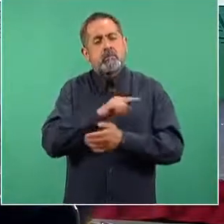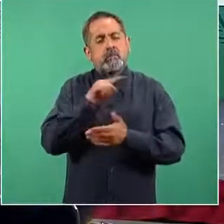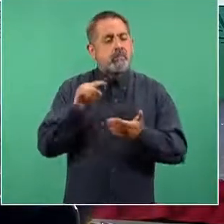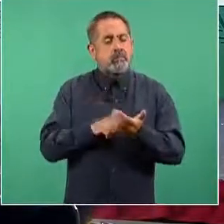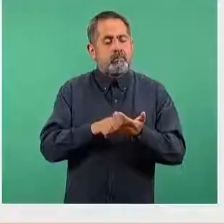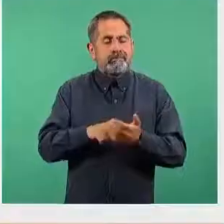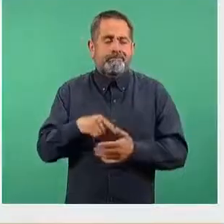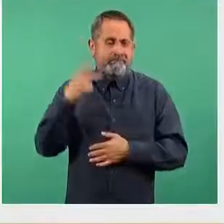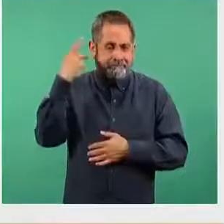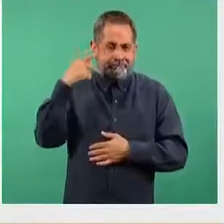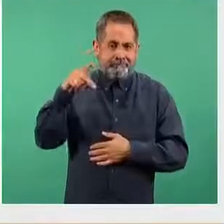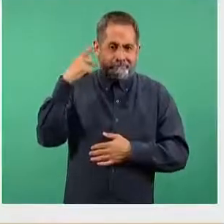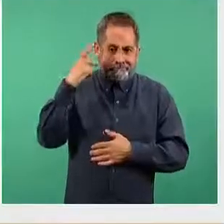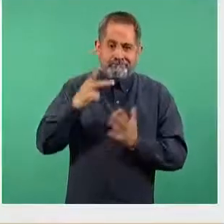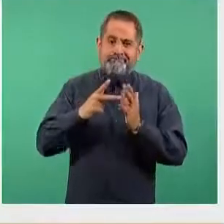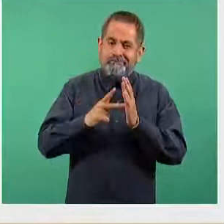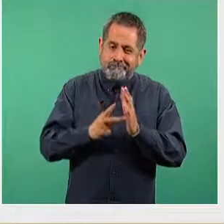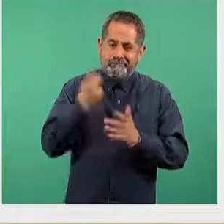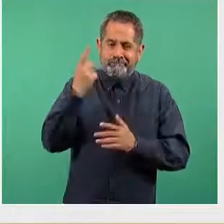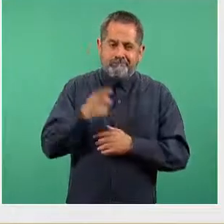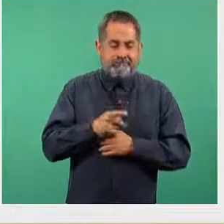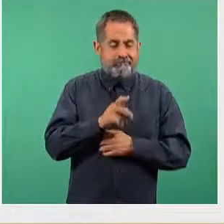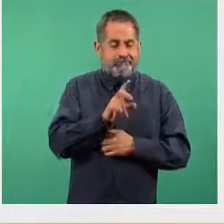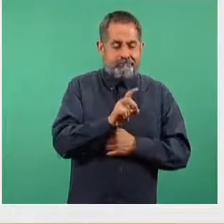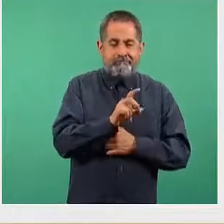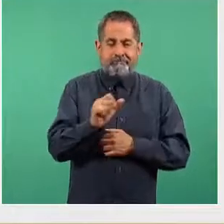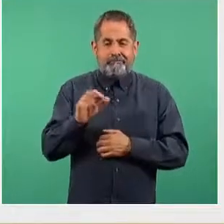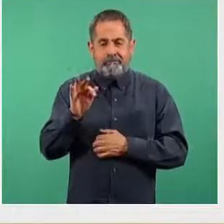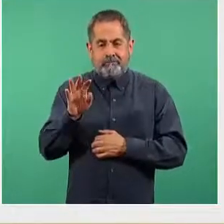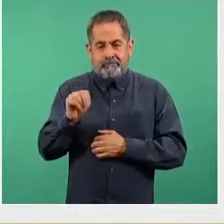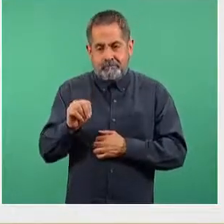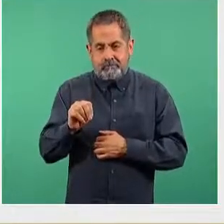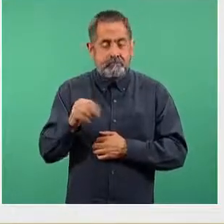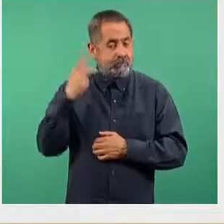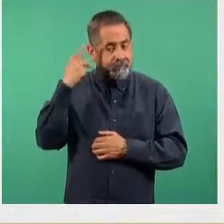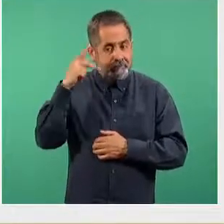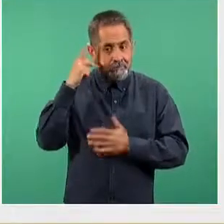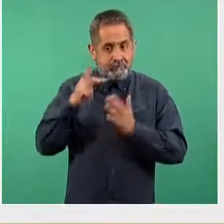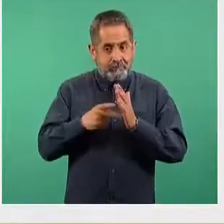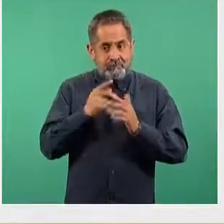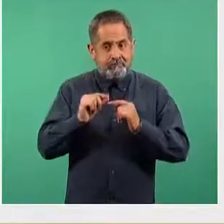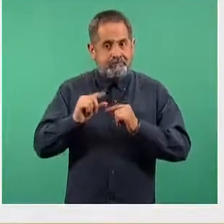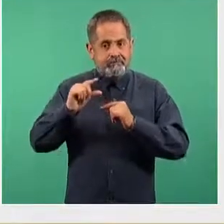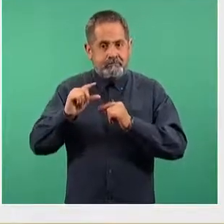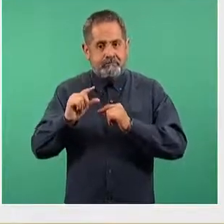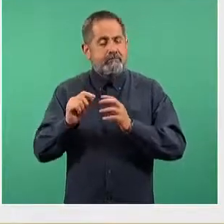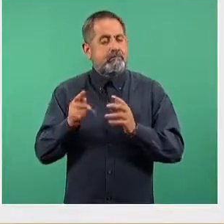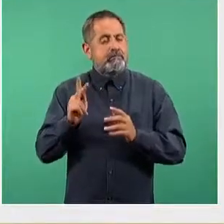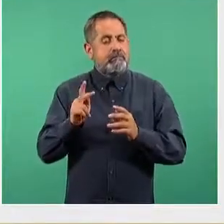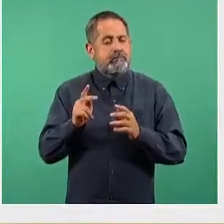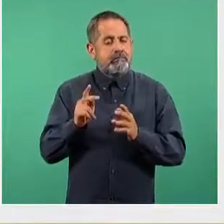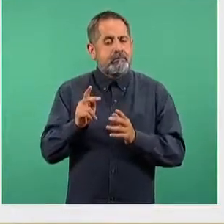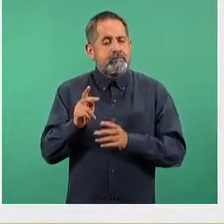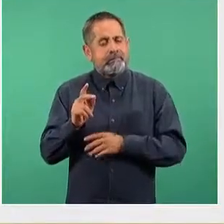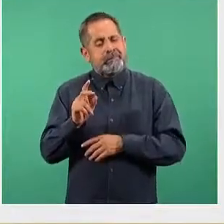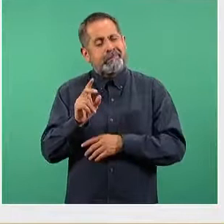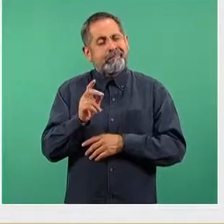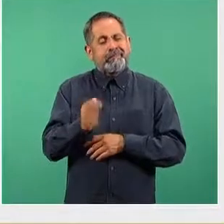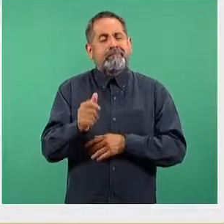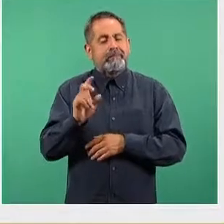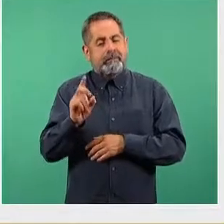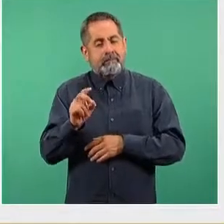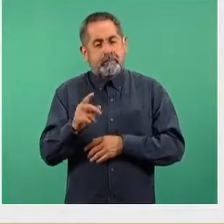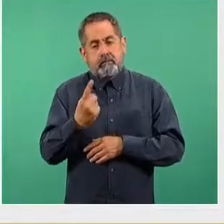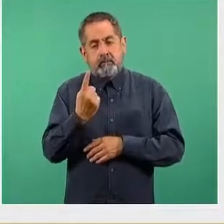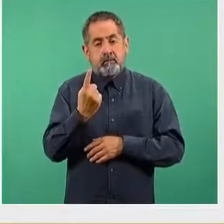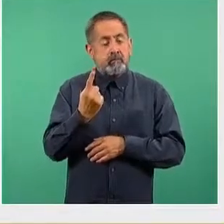nuevamente Puebla vuelve a estar en este grupo entre 30 y 49, pero reiteramos, muy pegado al 30, y sería la única